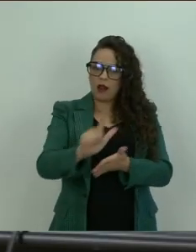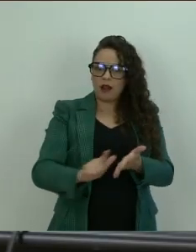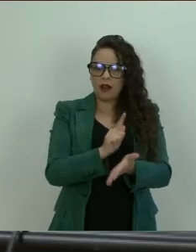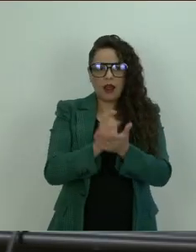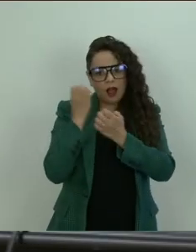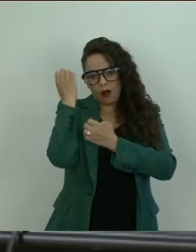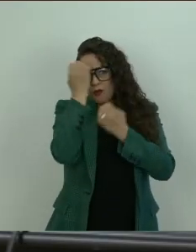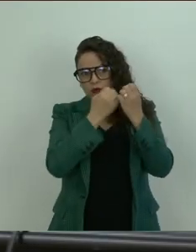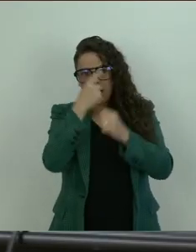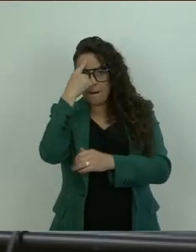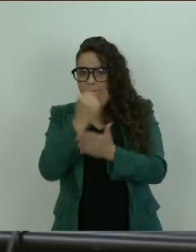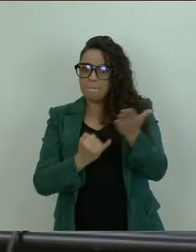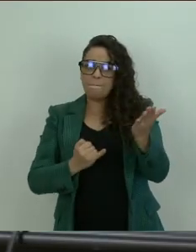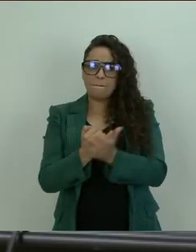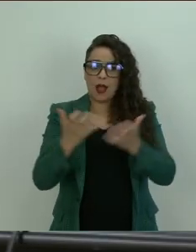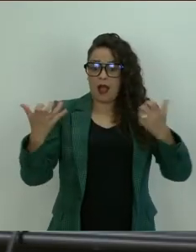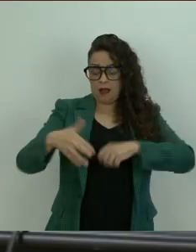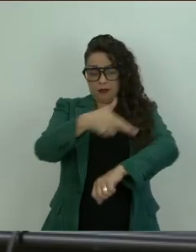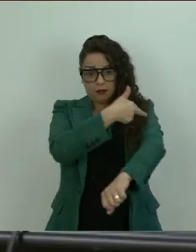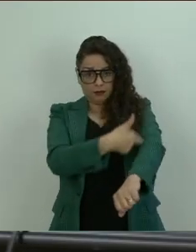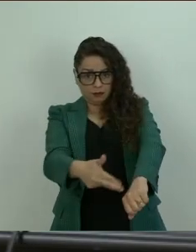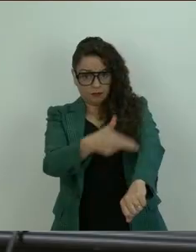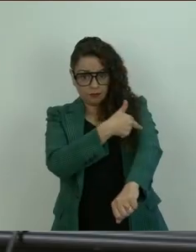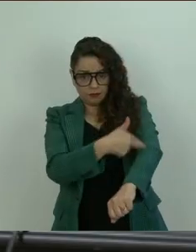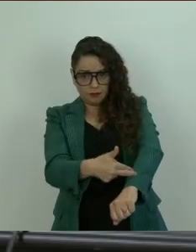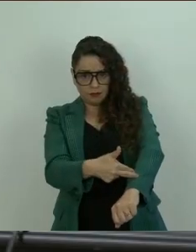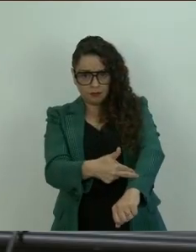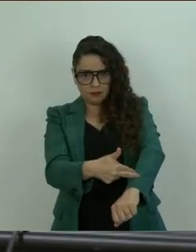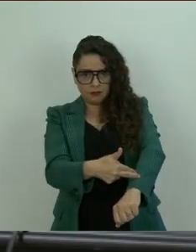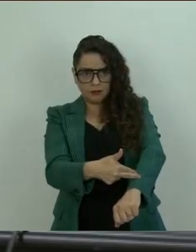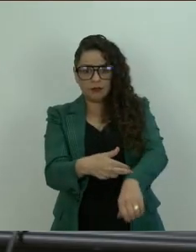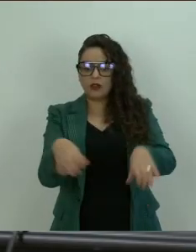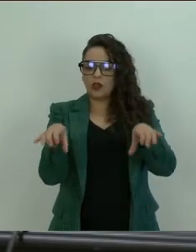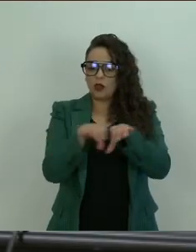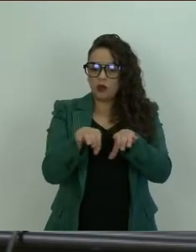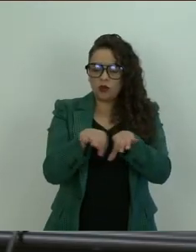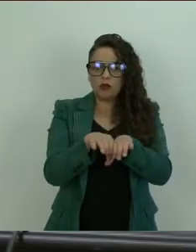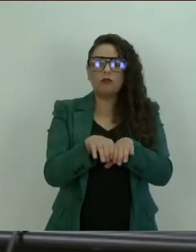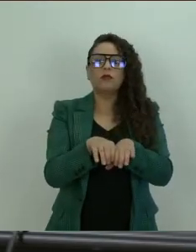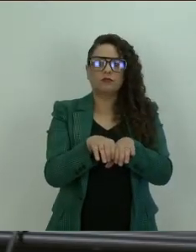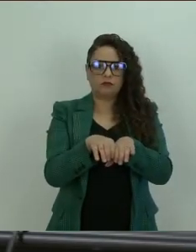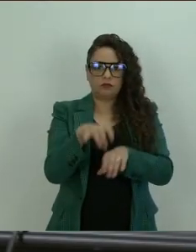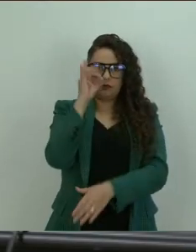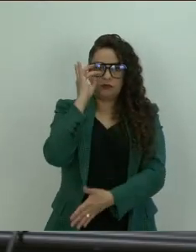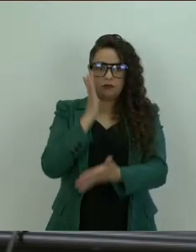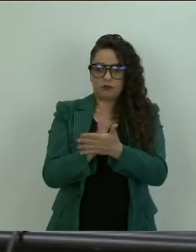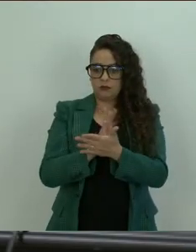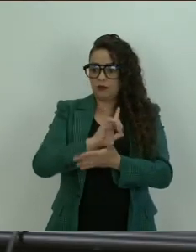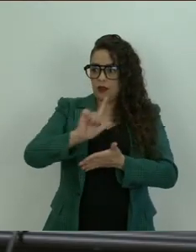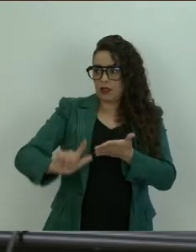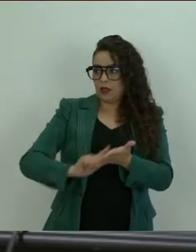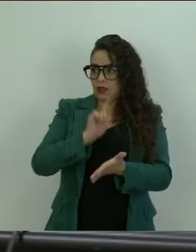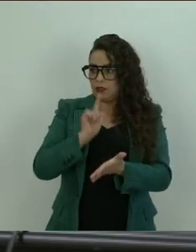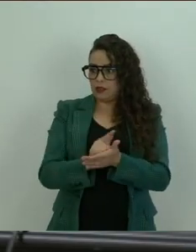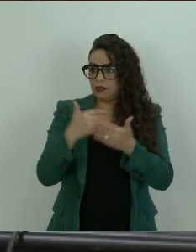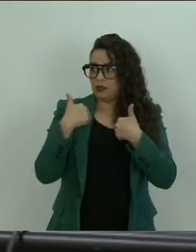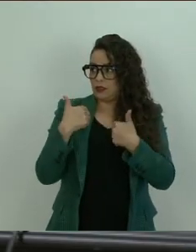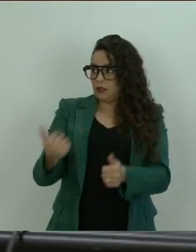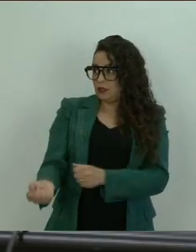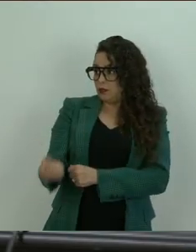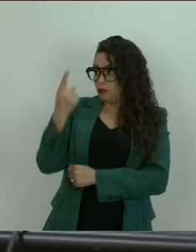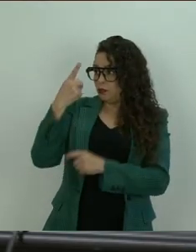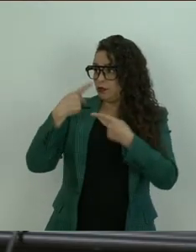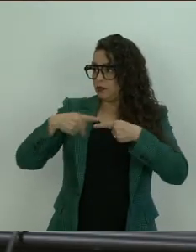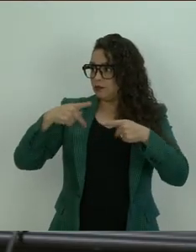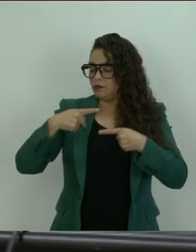Lo anterior busca evitar interpretaciones y aplicaciones unilaterales de la ley, asegurando que se tengan en cuenta